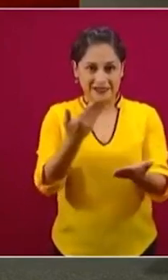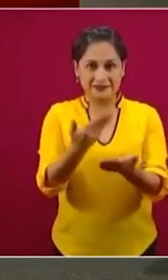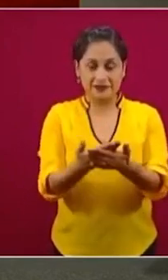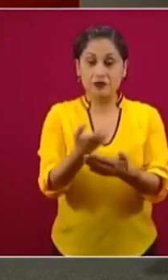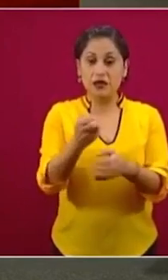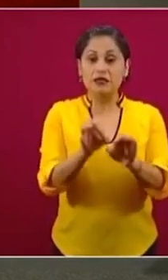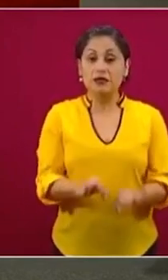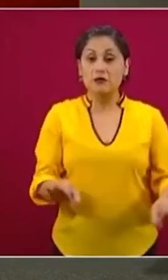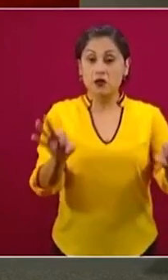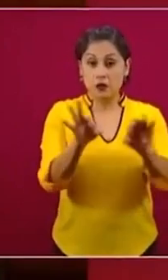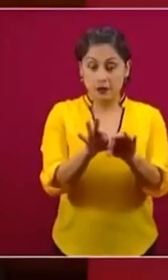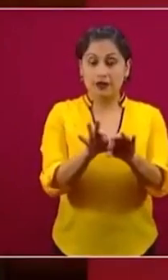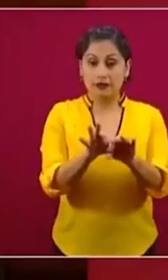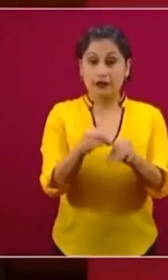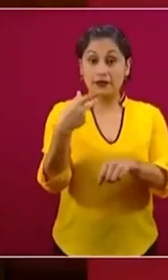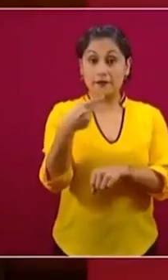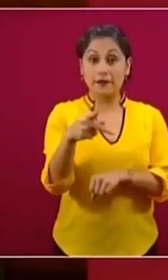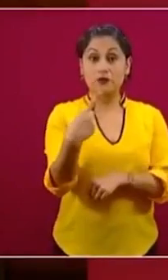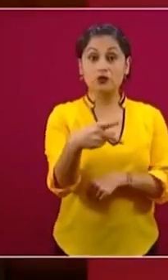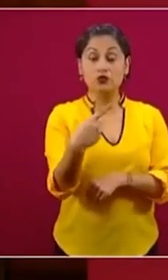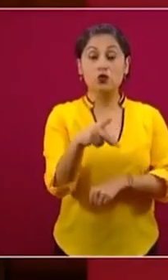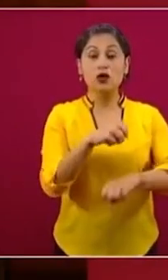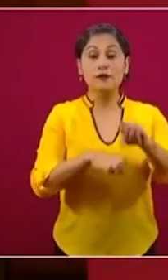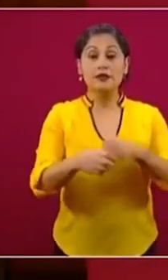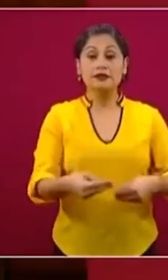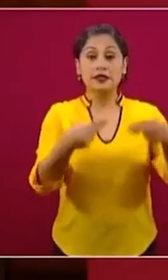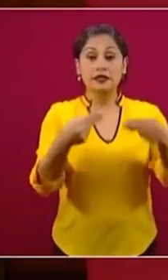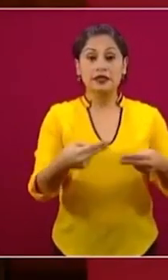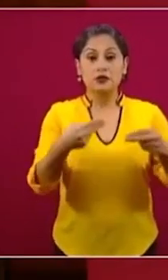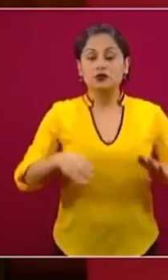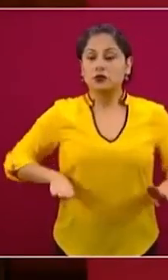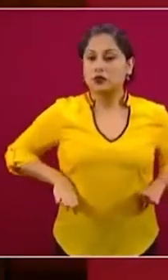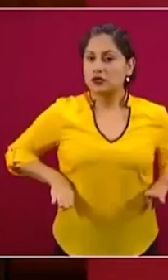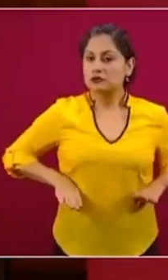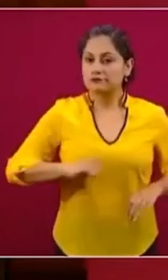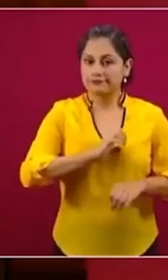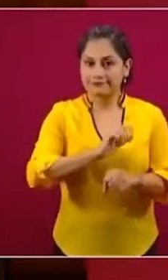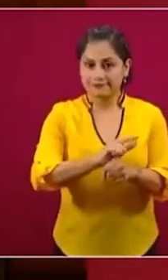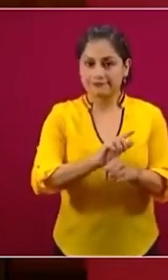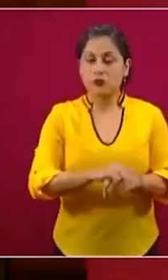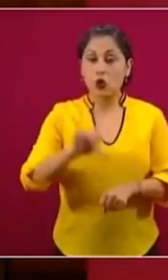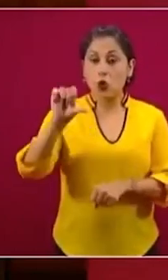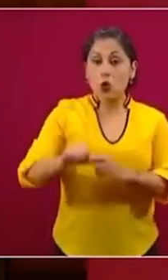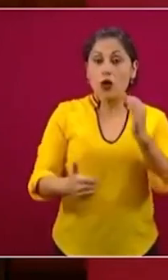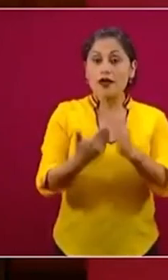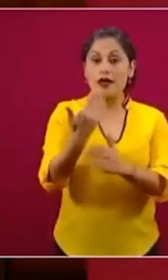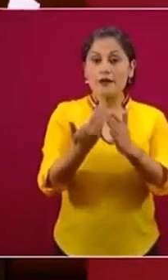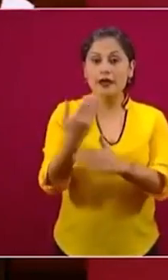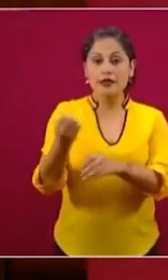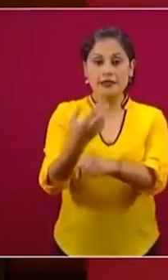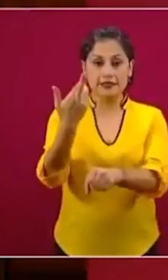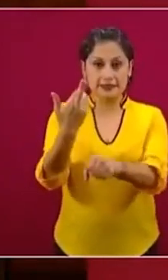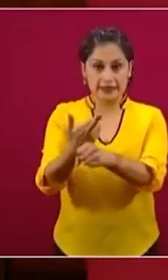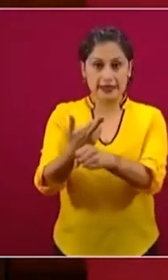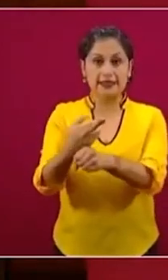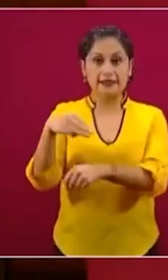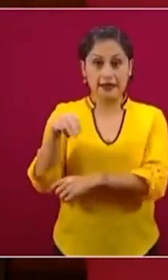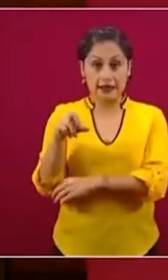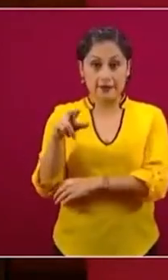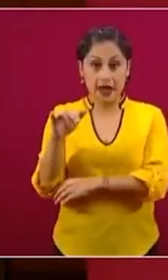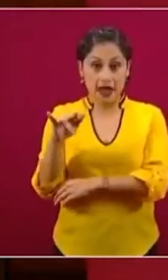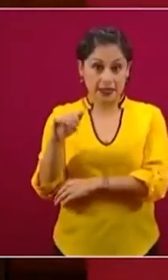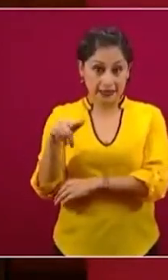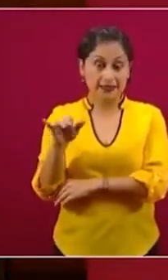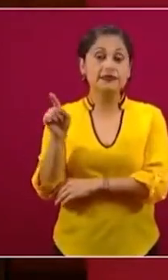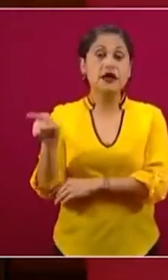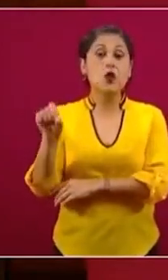tienen un comportamiento particular justo lo estábamos platicando en la mañana con la secretaria con la secretaria marcas de economía porque ahí hay